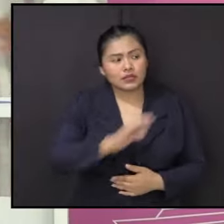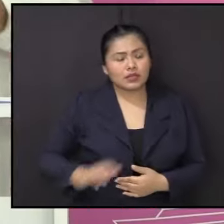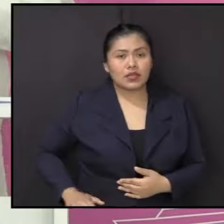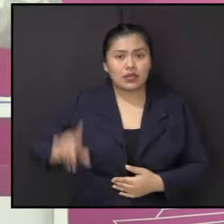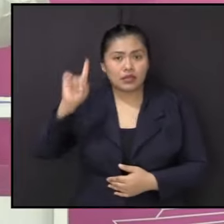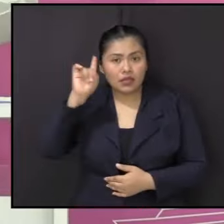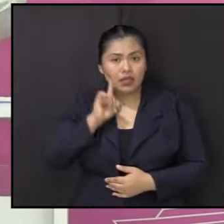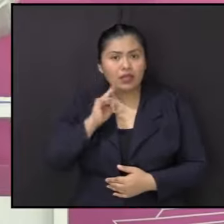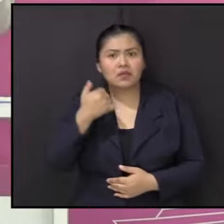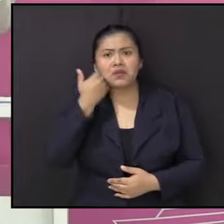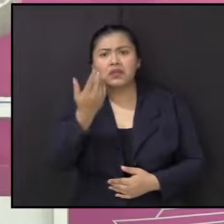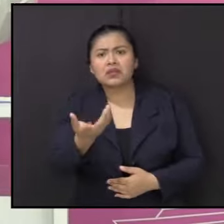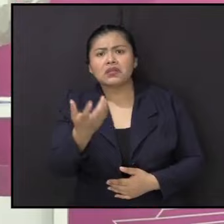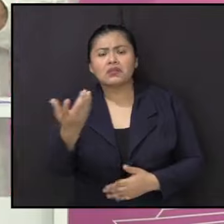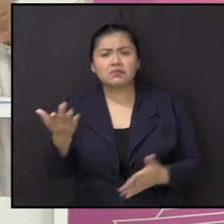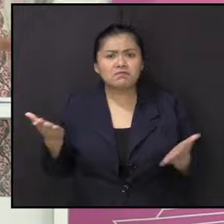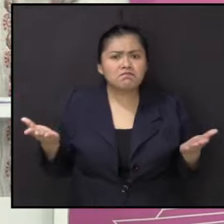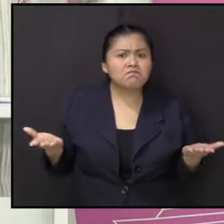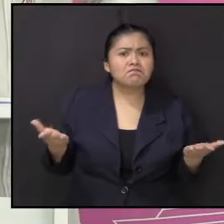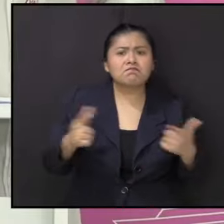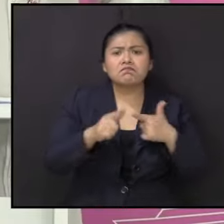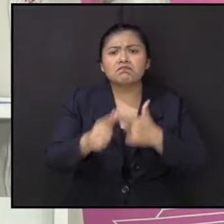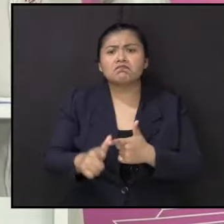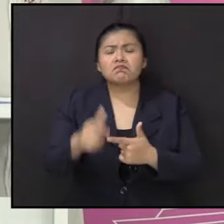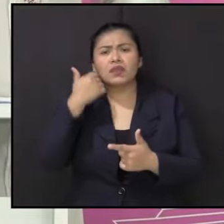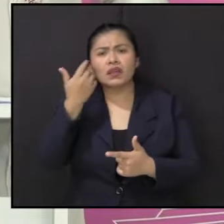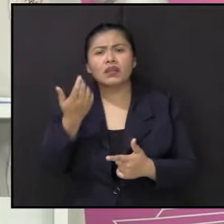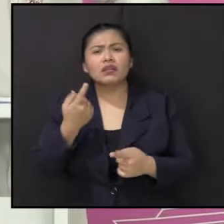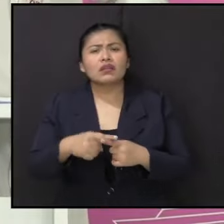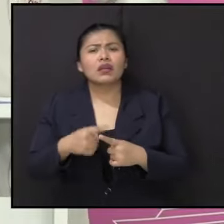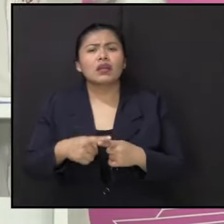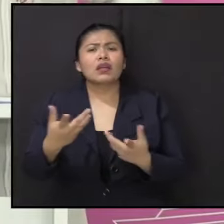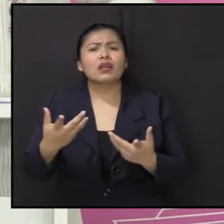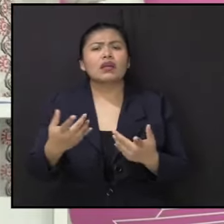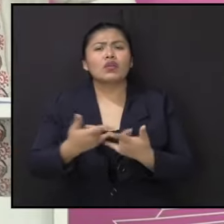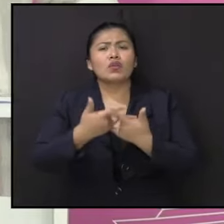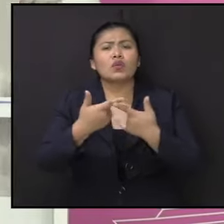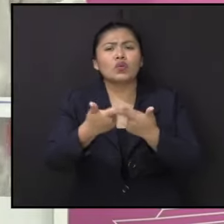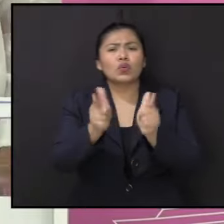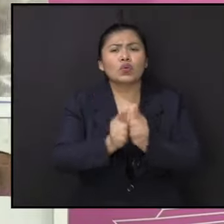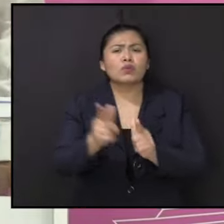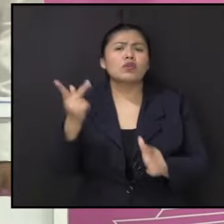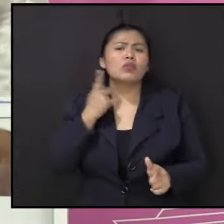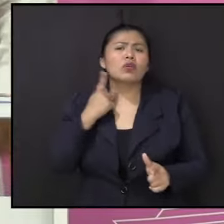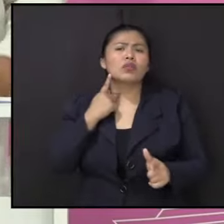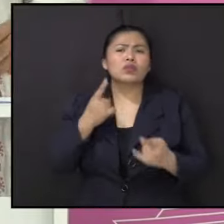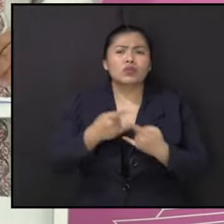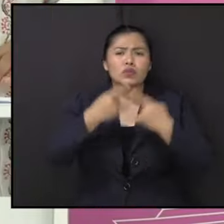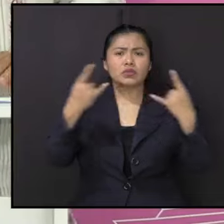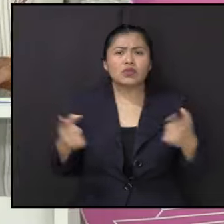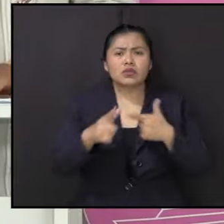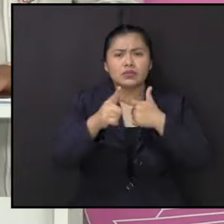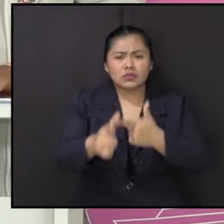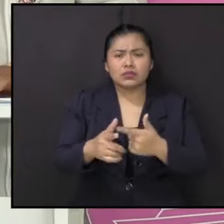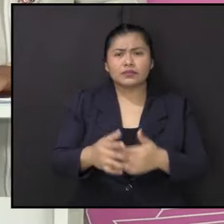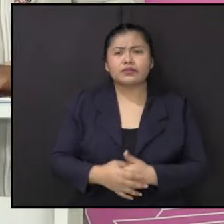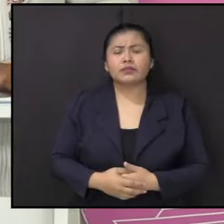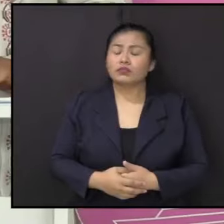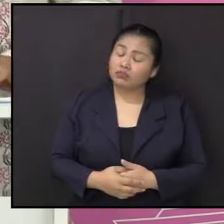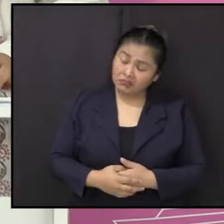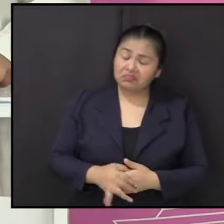desea continuar con la candidata de coalición? Sigamos haciendo historia. La pregunta es la misma. El emprendimiento es